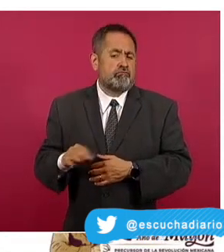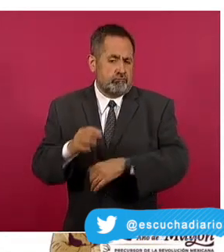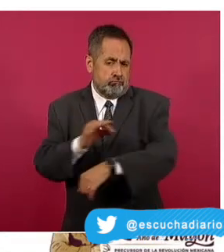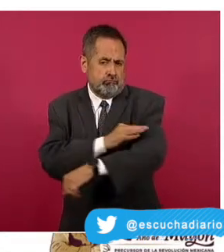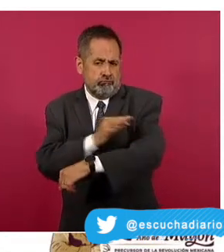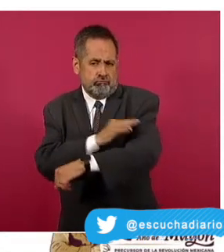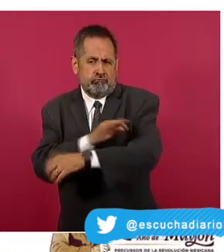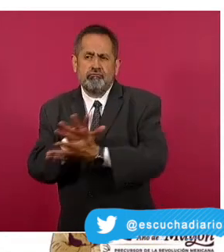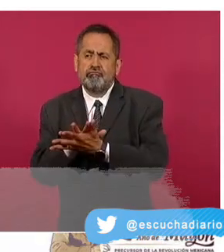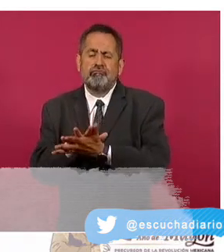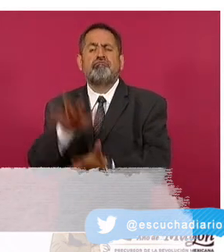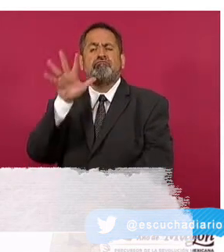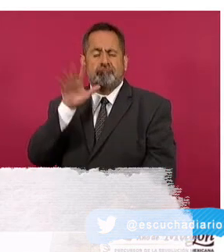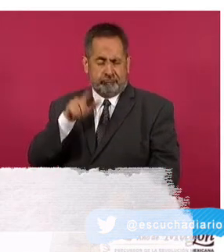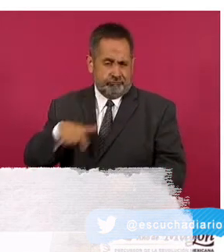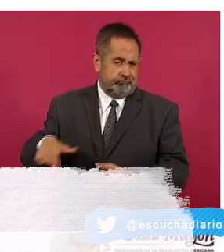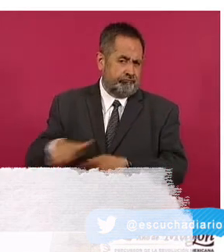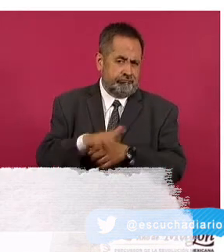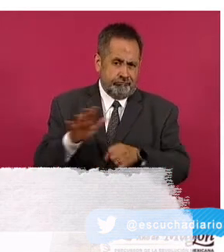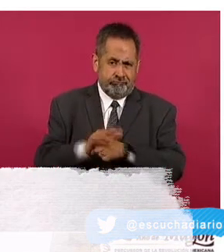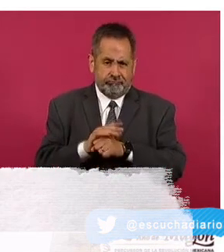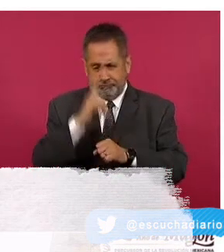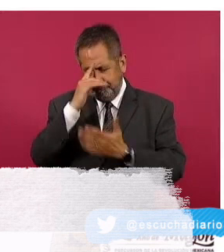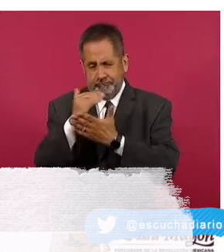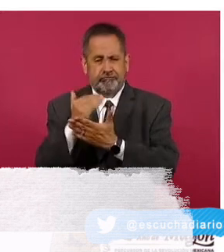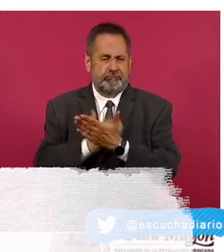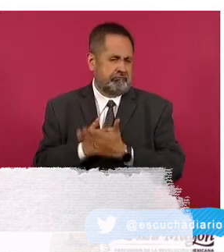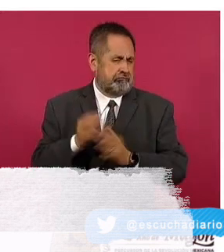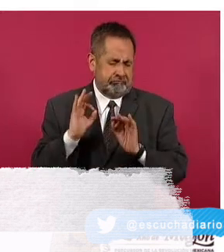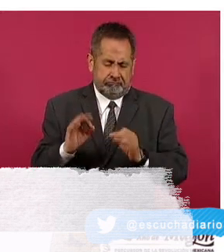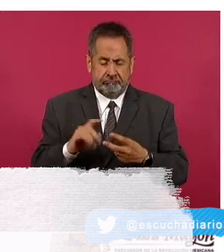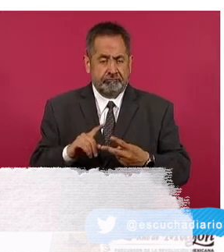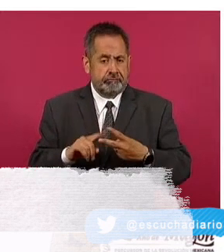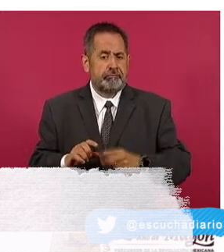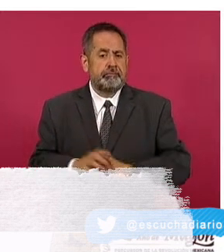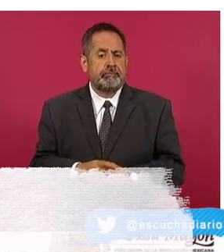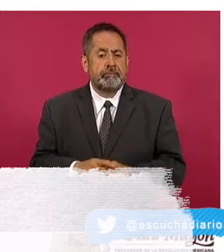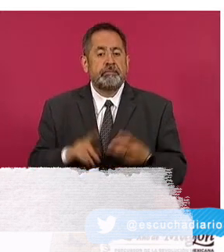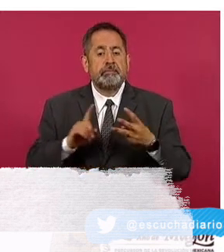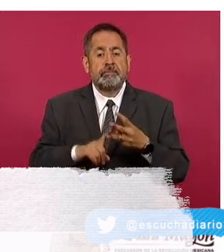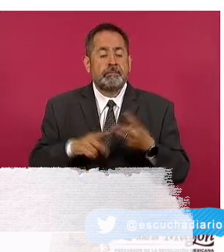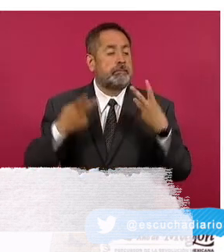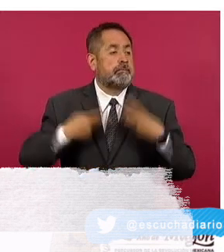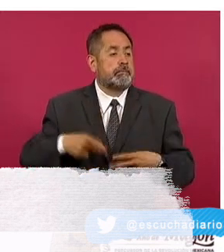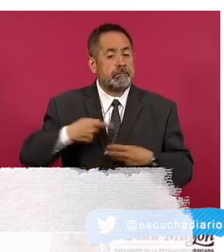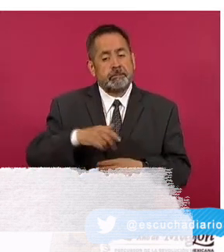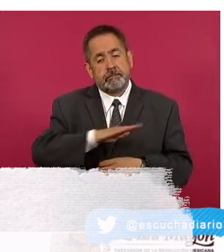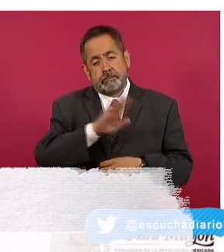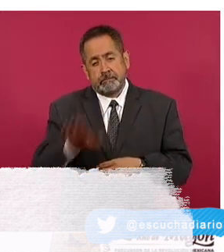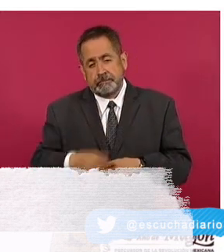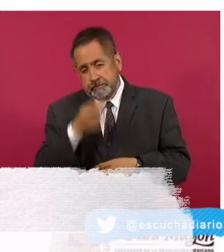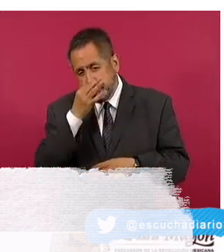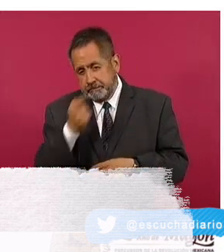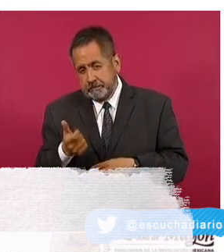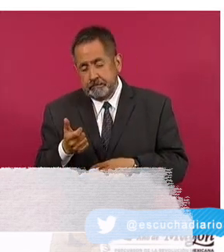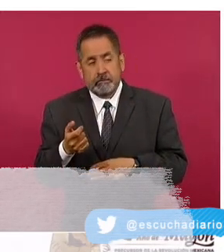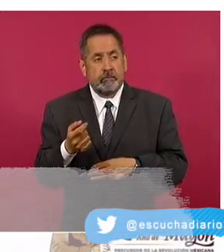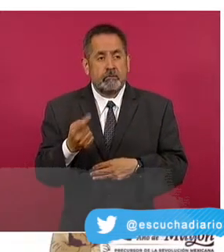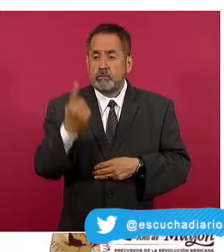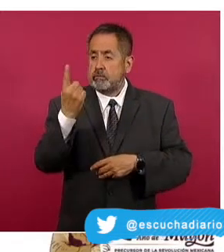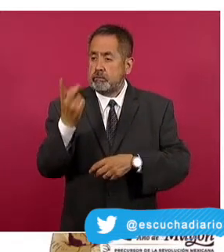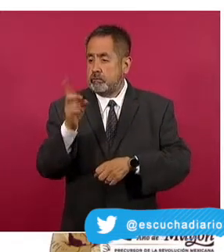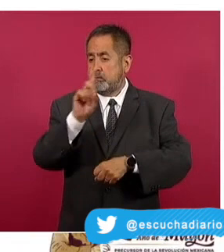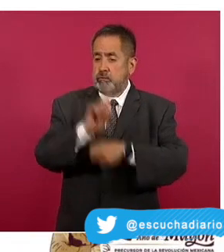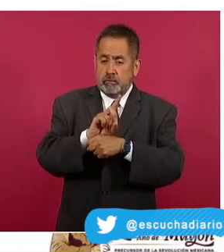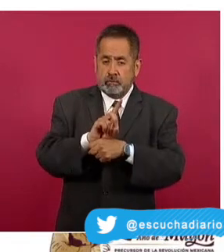el cubrebocas en todo momento. Sana distancia, cuando menos de 1.5 metros. Lavado frecuente de manos con agua y